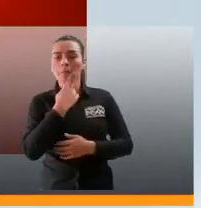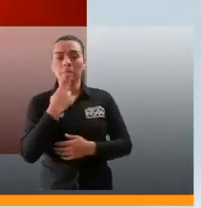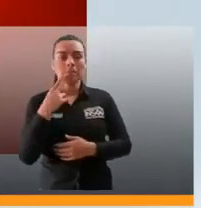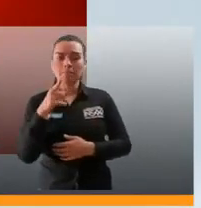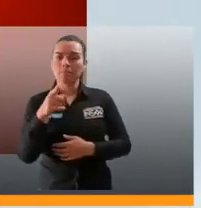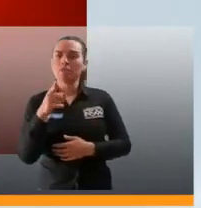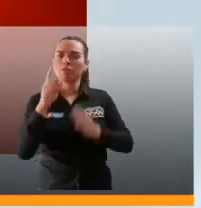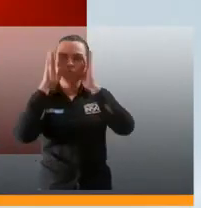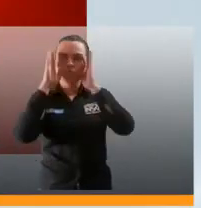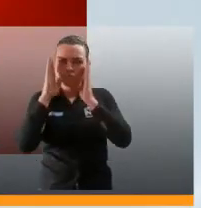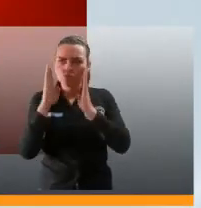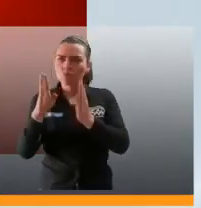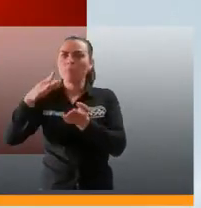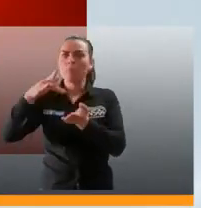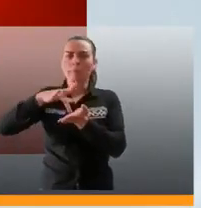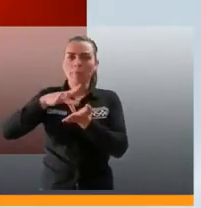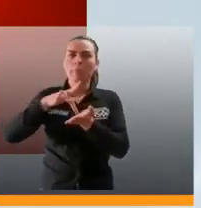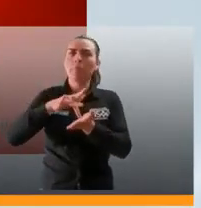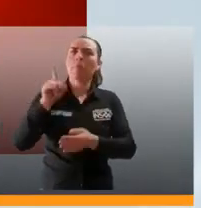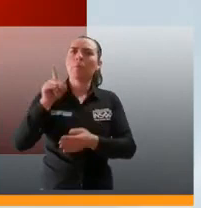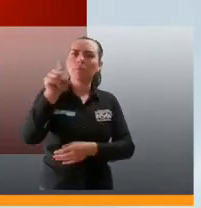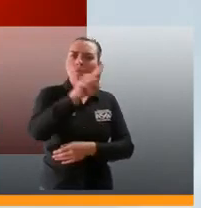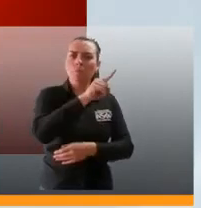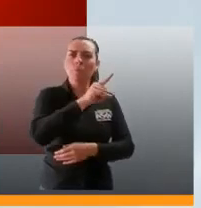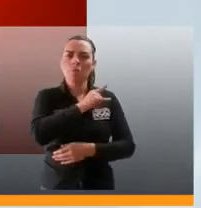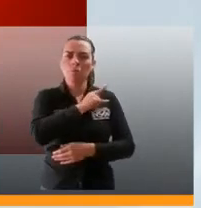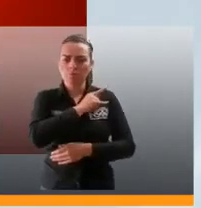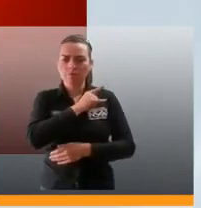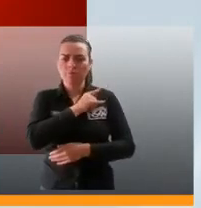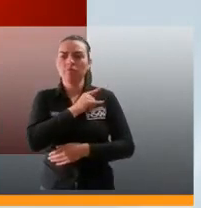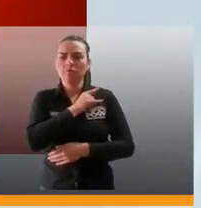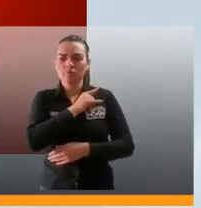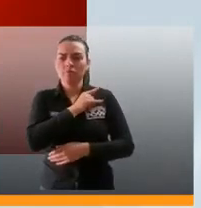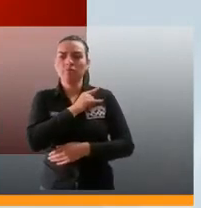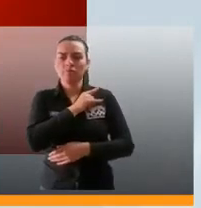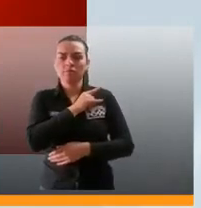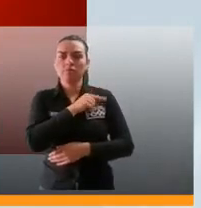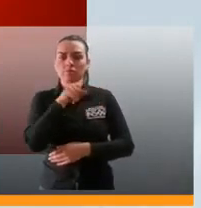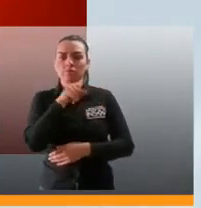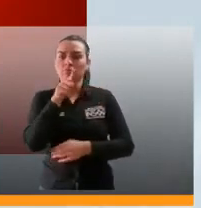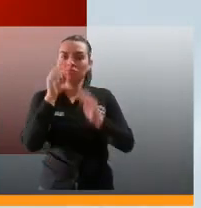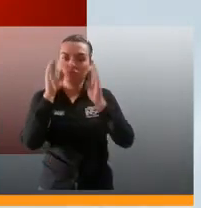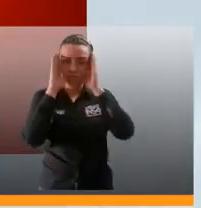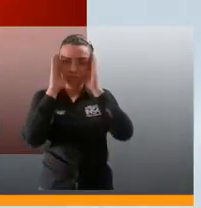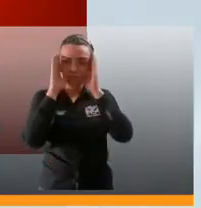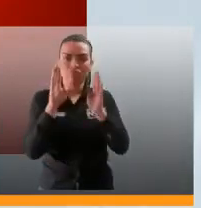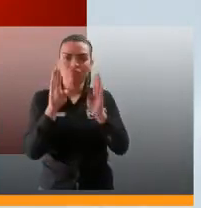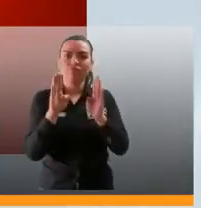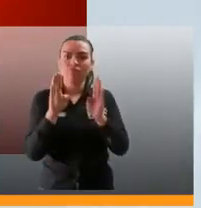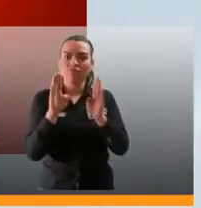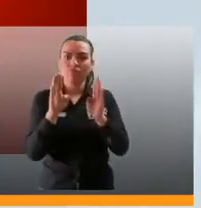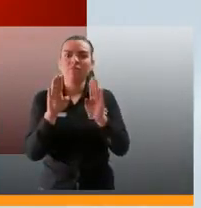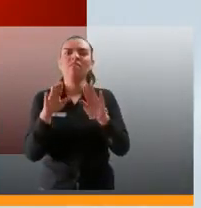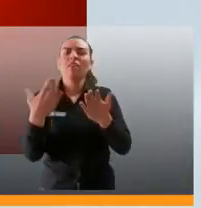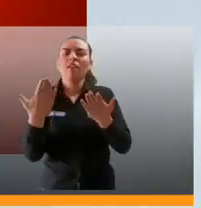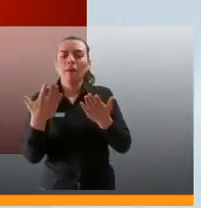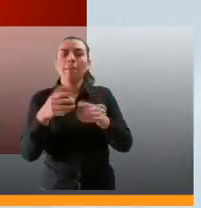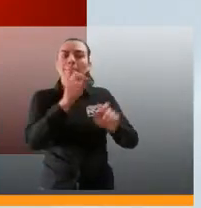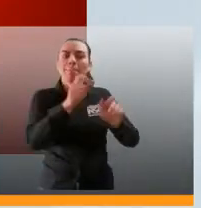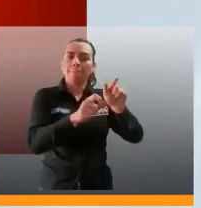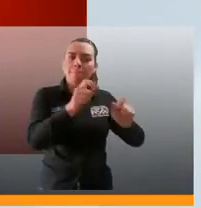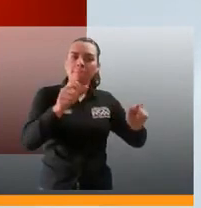de la participación de las diferentes universidades, estar muy atenta a que se invitara a todos los participantes, hacer